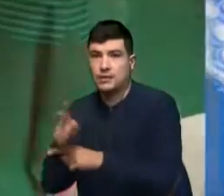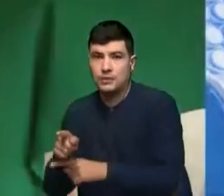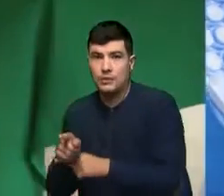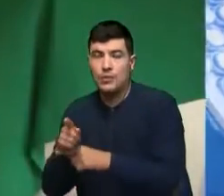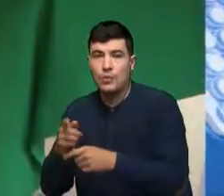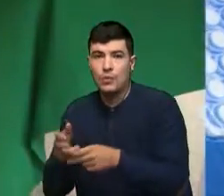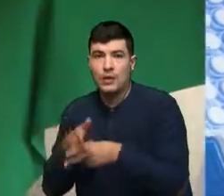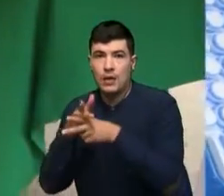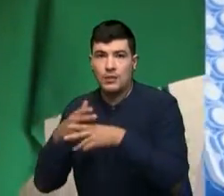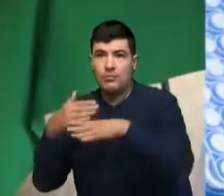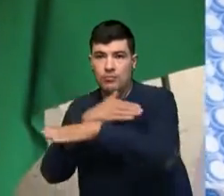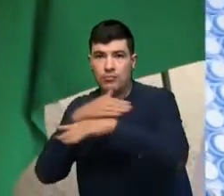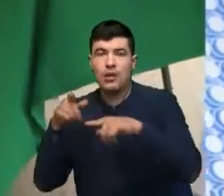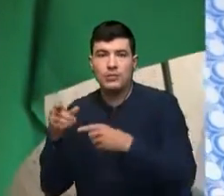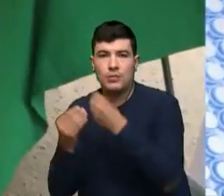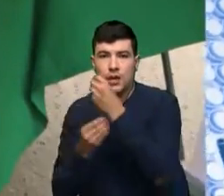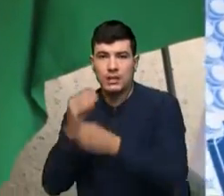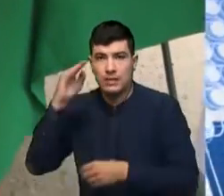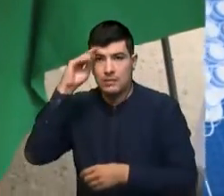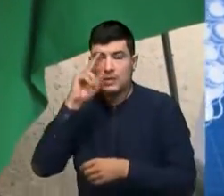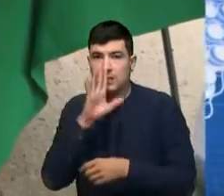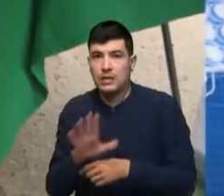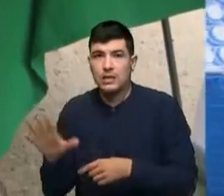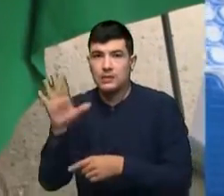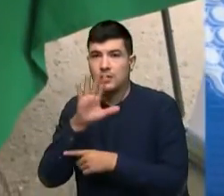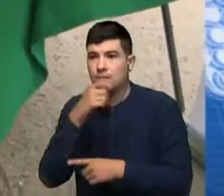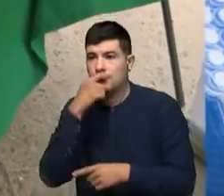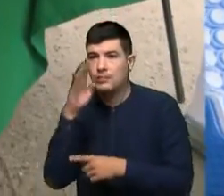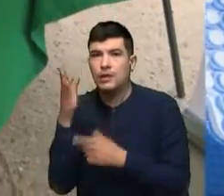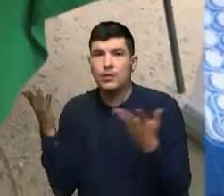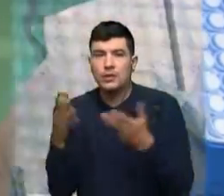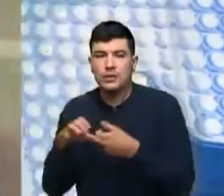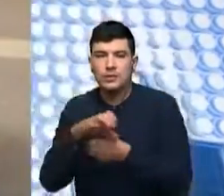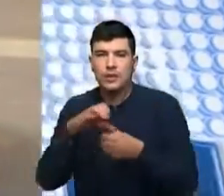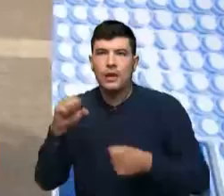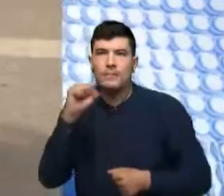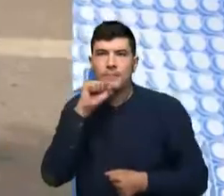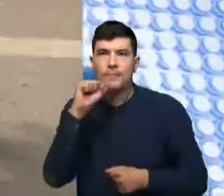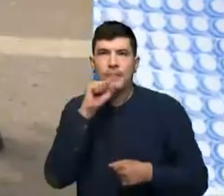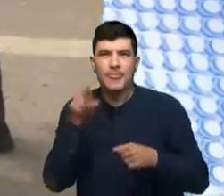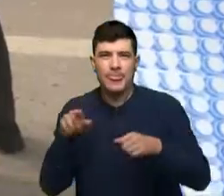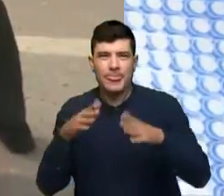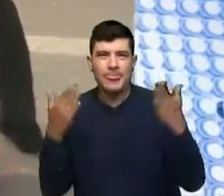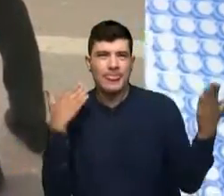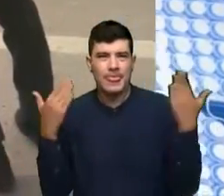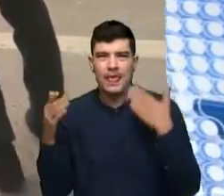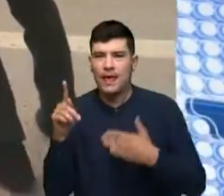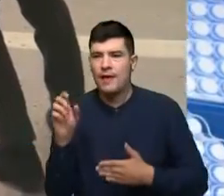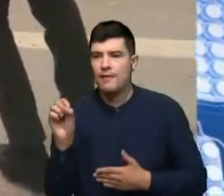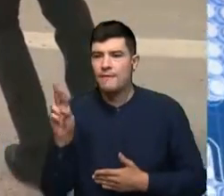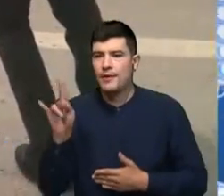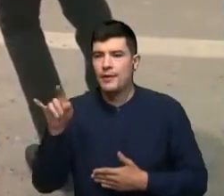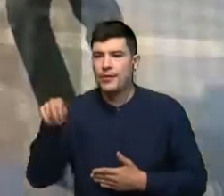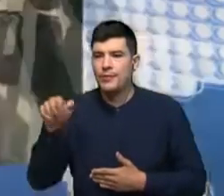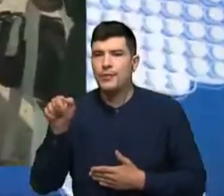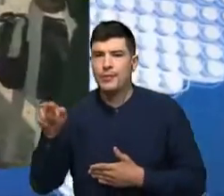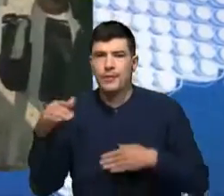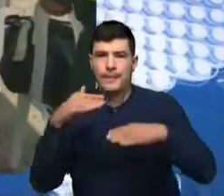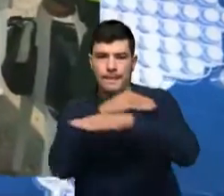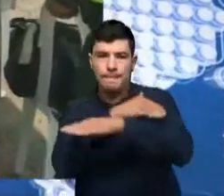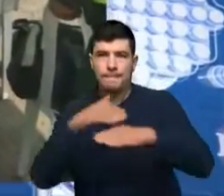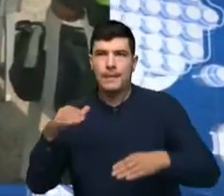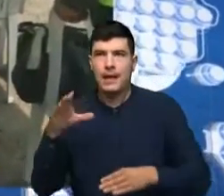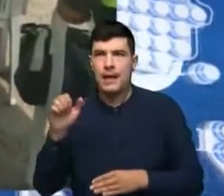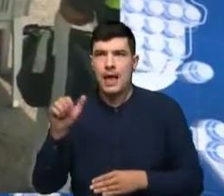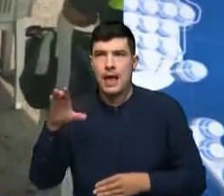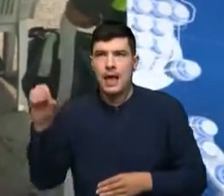santa fueron realizadas por la policía de tránsito y transporte en barrancabermeja y la fortuna sobre la ruta de cacao el primer puesto de control se